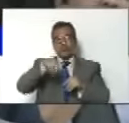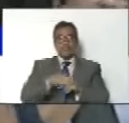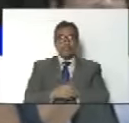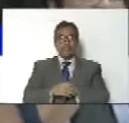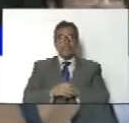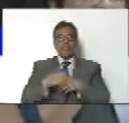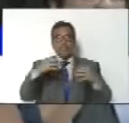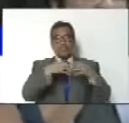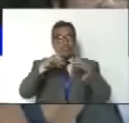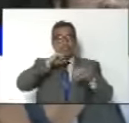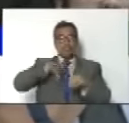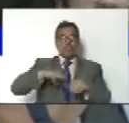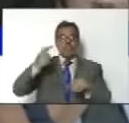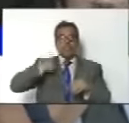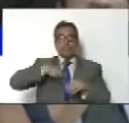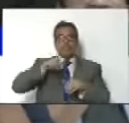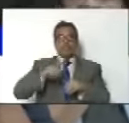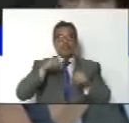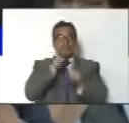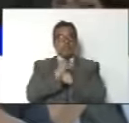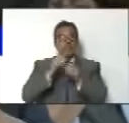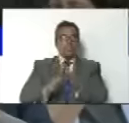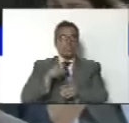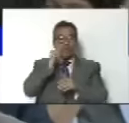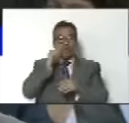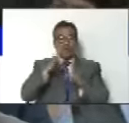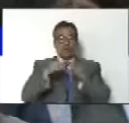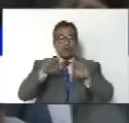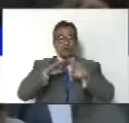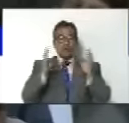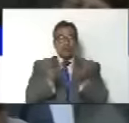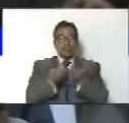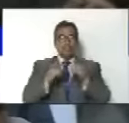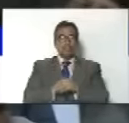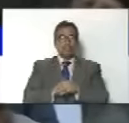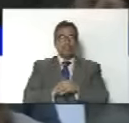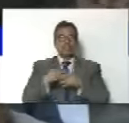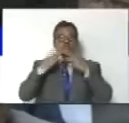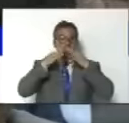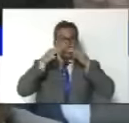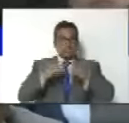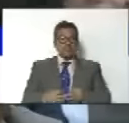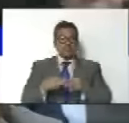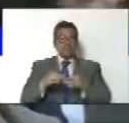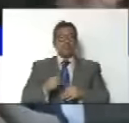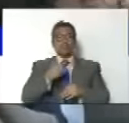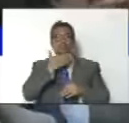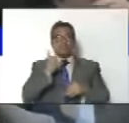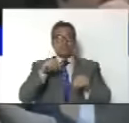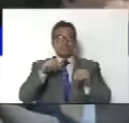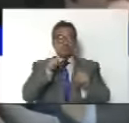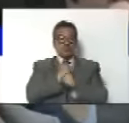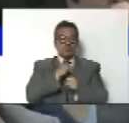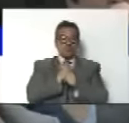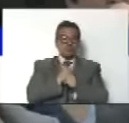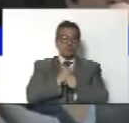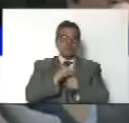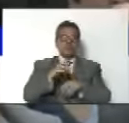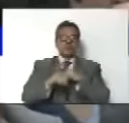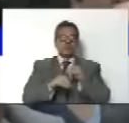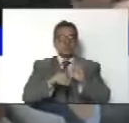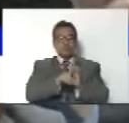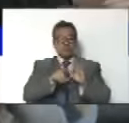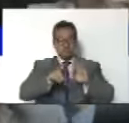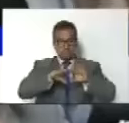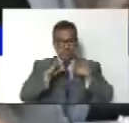y las luchas históricas que hemos tenido los trabajadores y las trabajadoras a través del mundo. Indudablemente la mejor ley del trabajo que existe en el